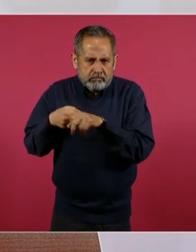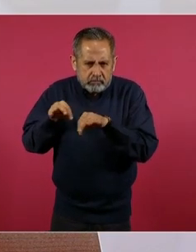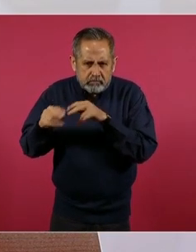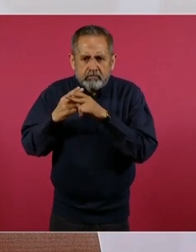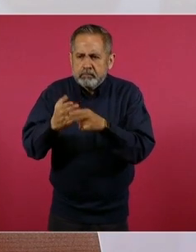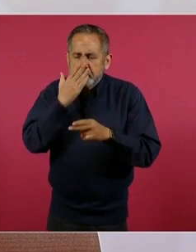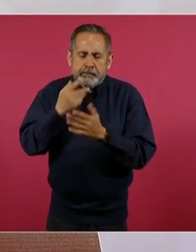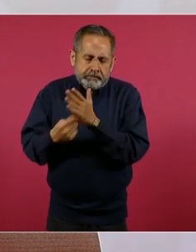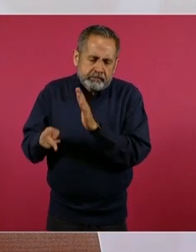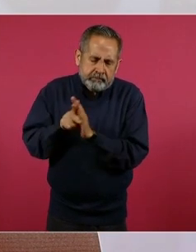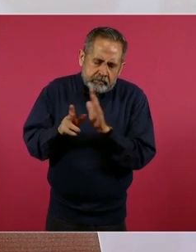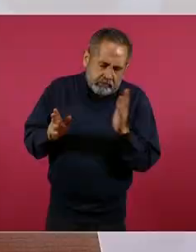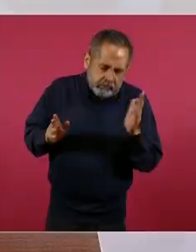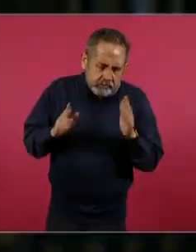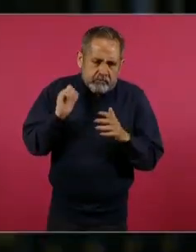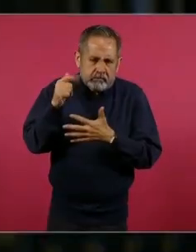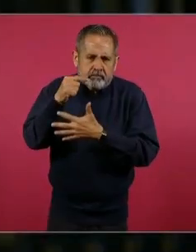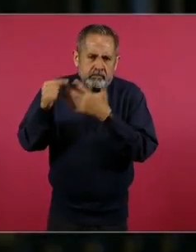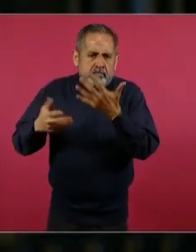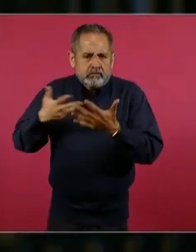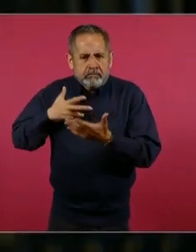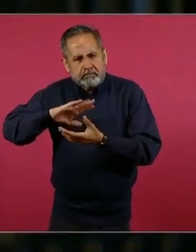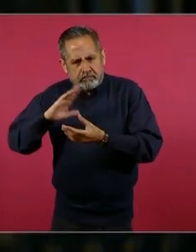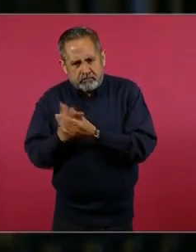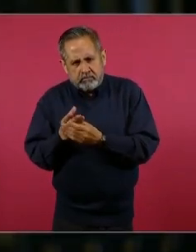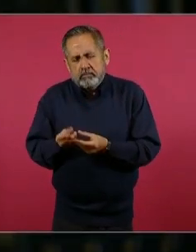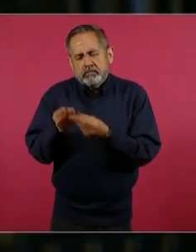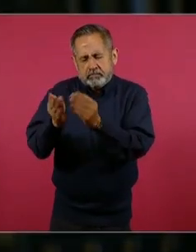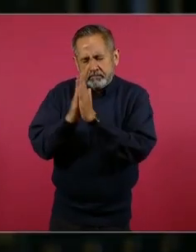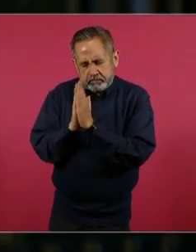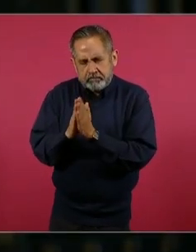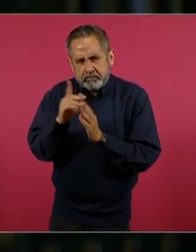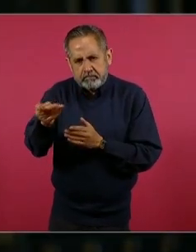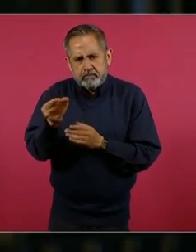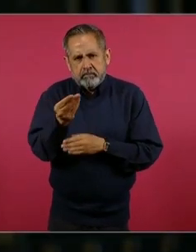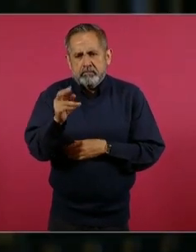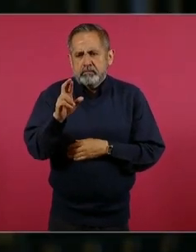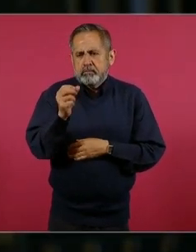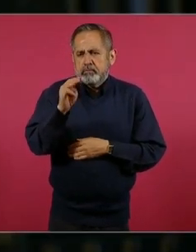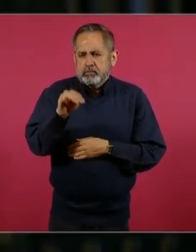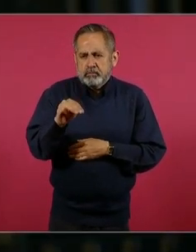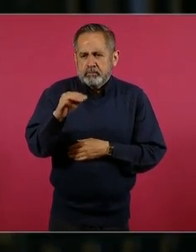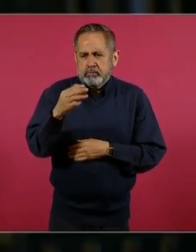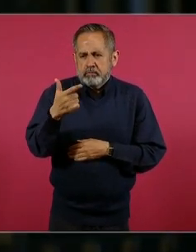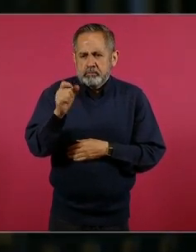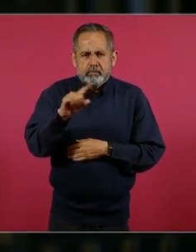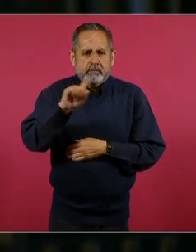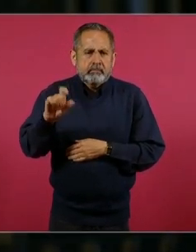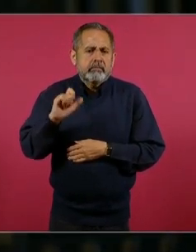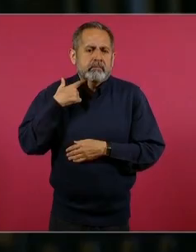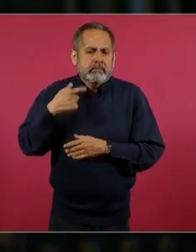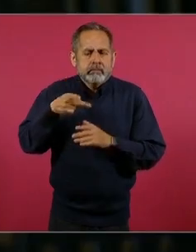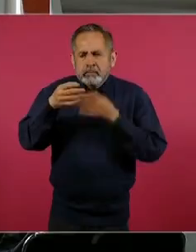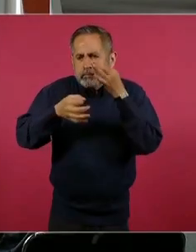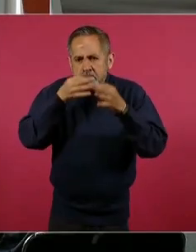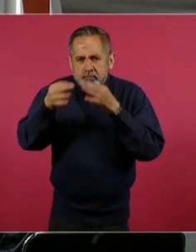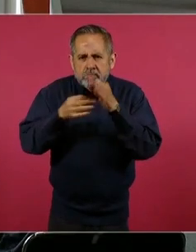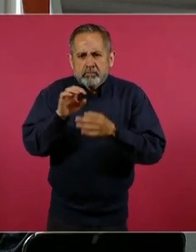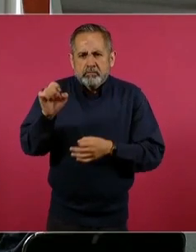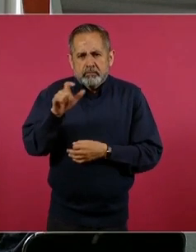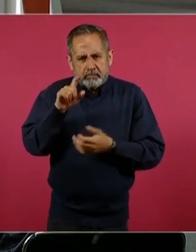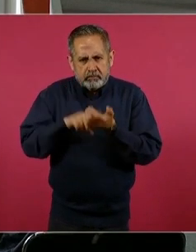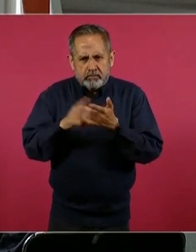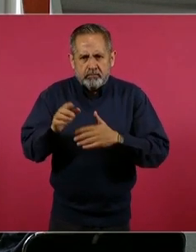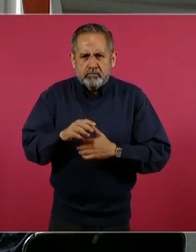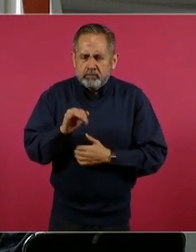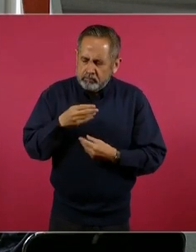tiene planta y tengo aquí todo su expediente. Yo le rogaría, Román González Álvarez, ex reportero de Excelsior, y con todo